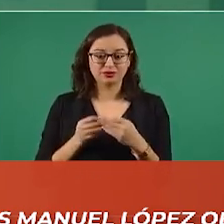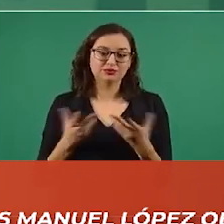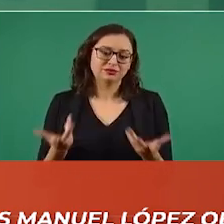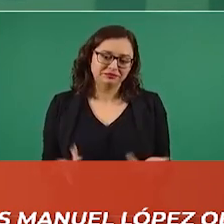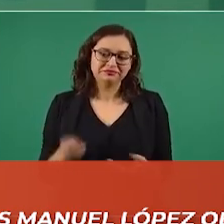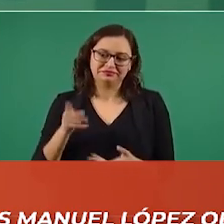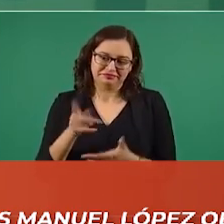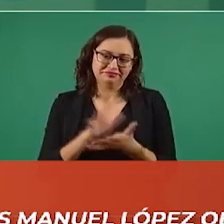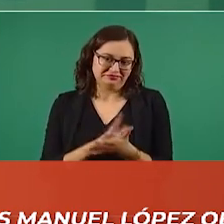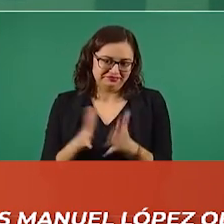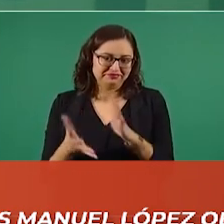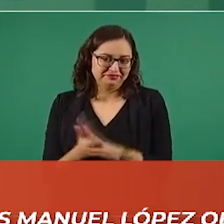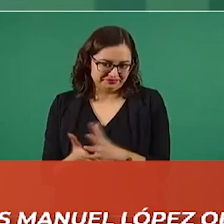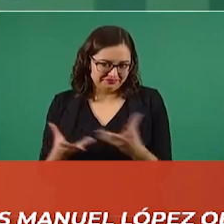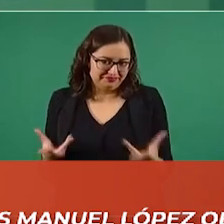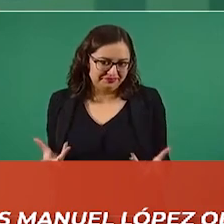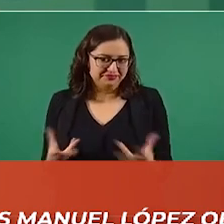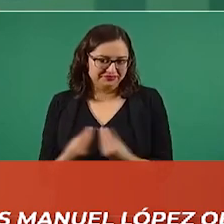vinculado al ISSSTE.